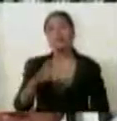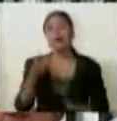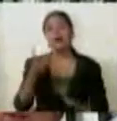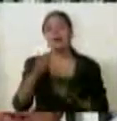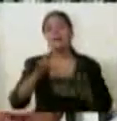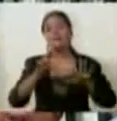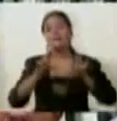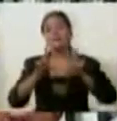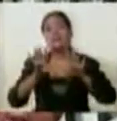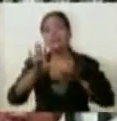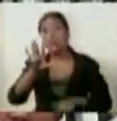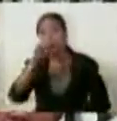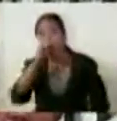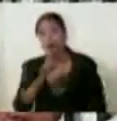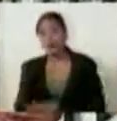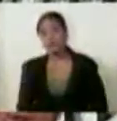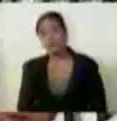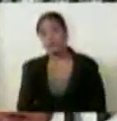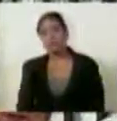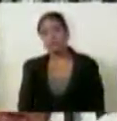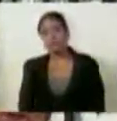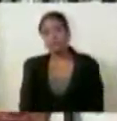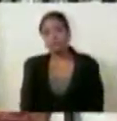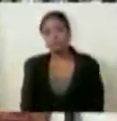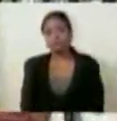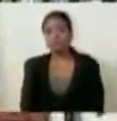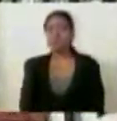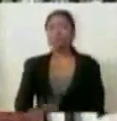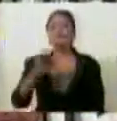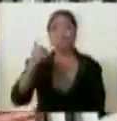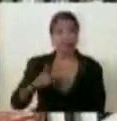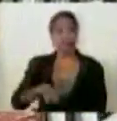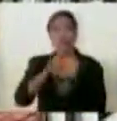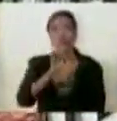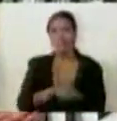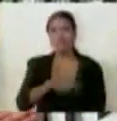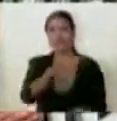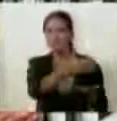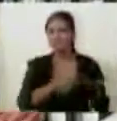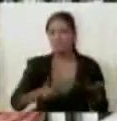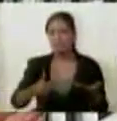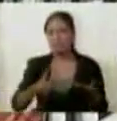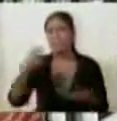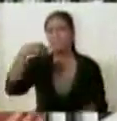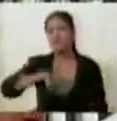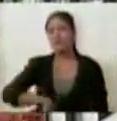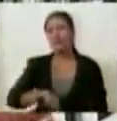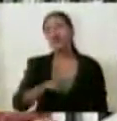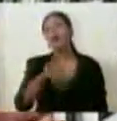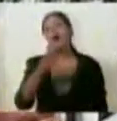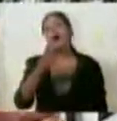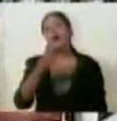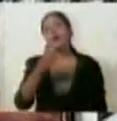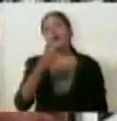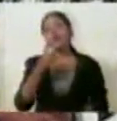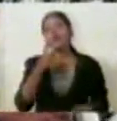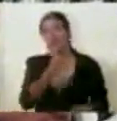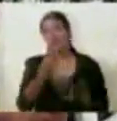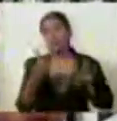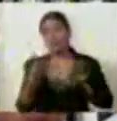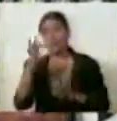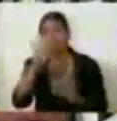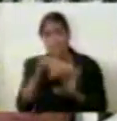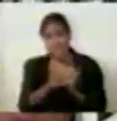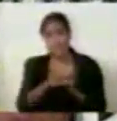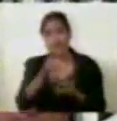años. 65 años. Macri acaba de quitarle las pensiones a 270 mil pensionados y